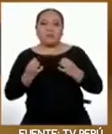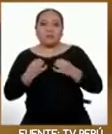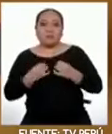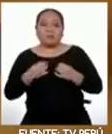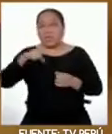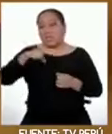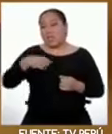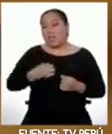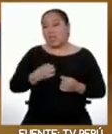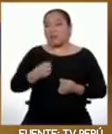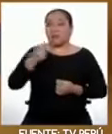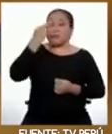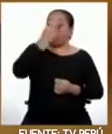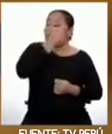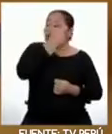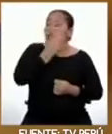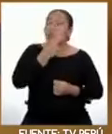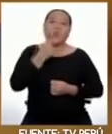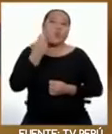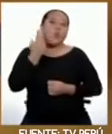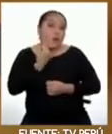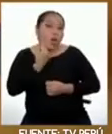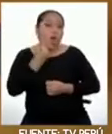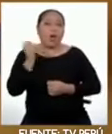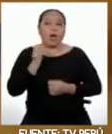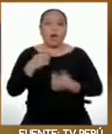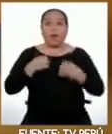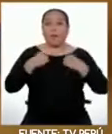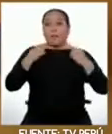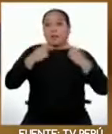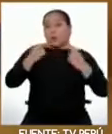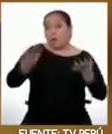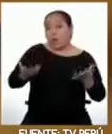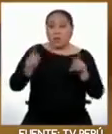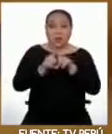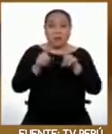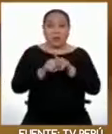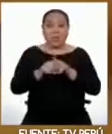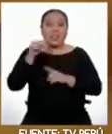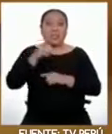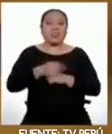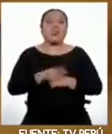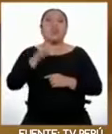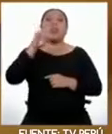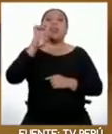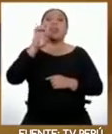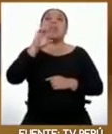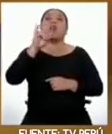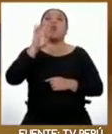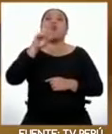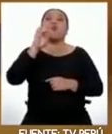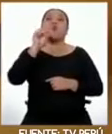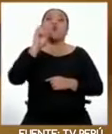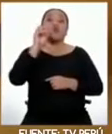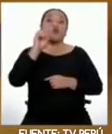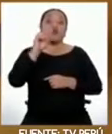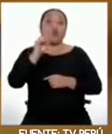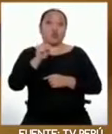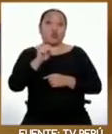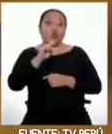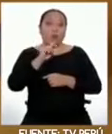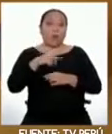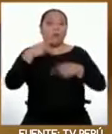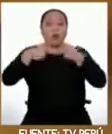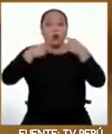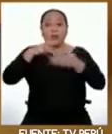necesitan recursos como la pintura en el rostro y el cambio de vestuario. Son un recurso para contar la historia. Sin embargo,